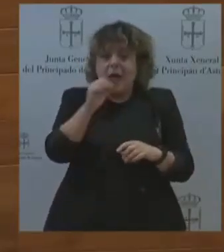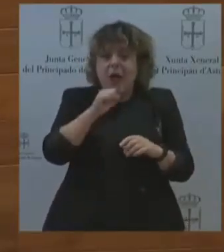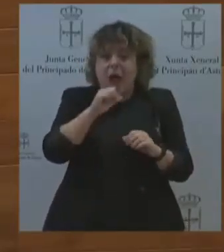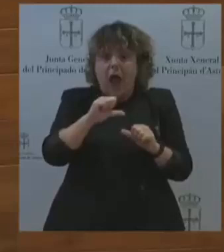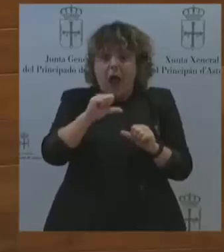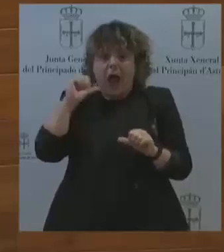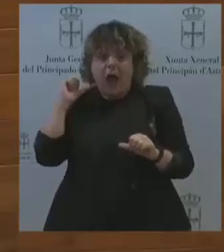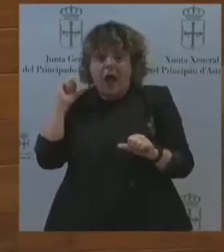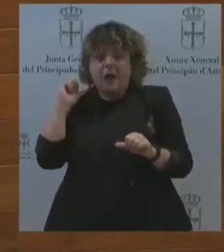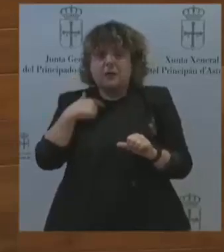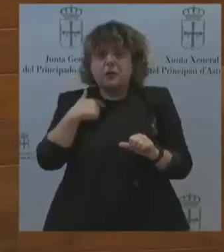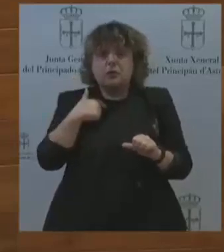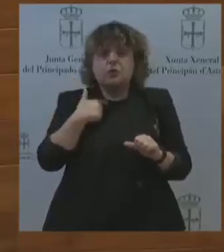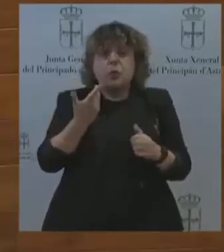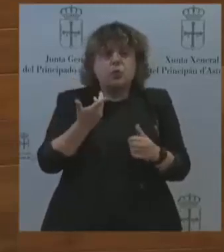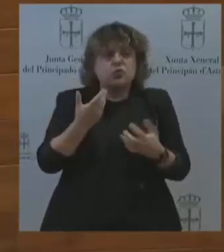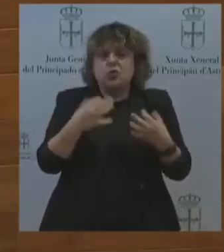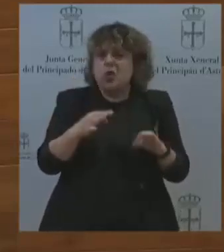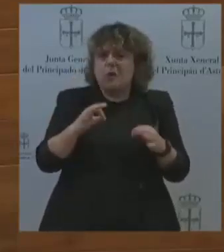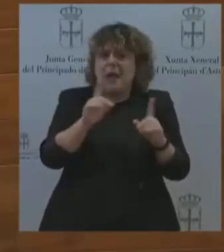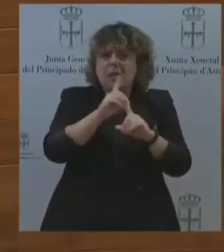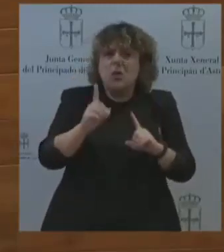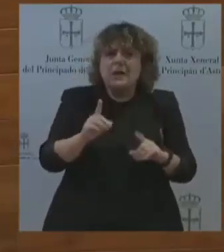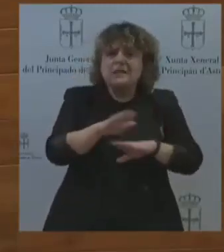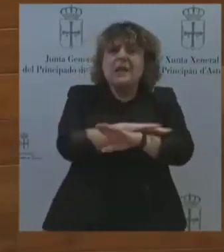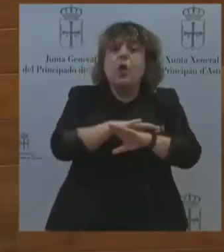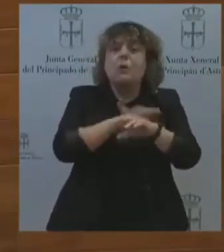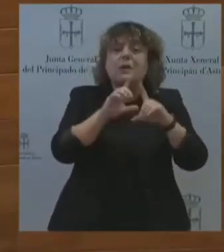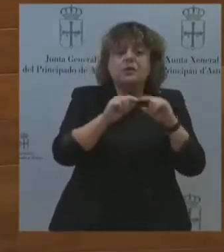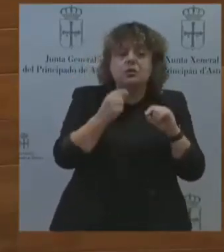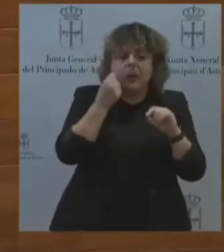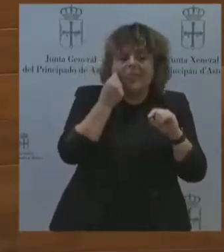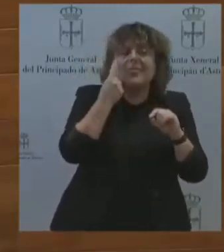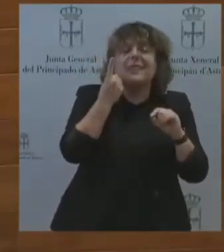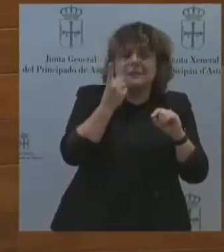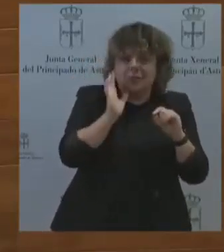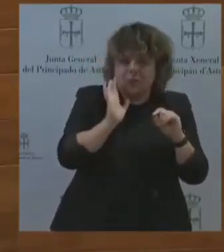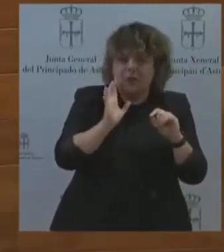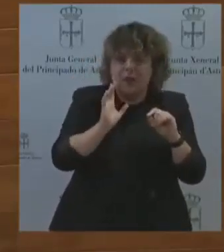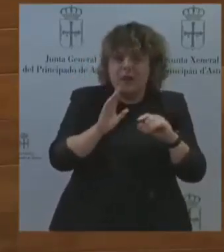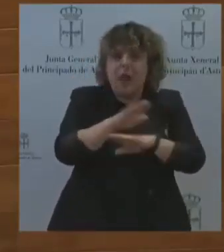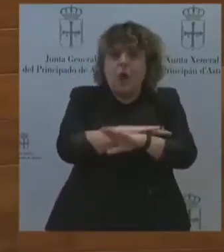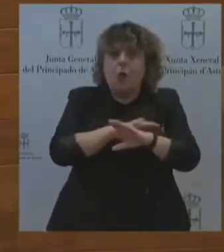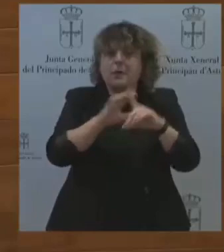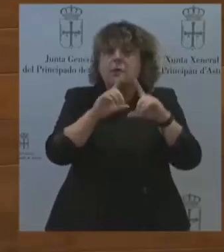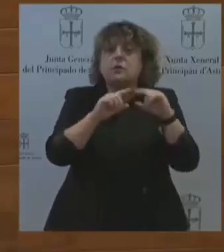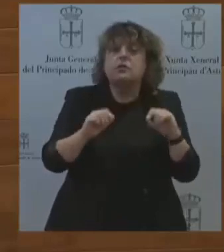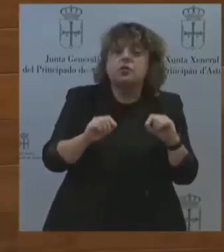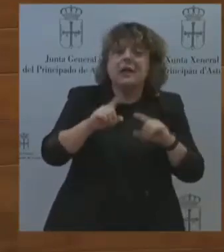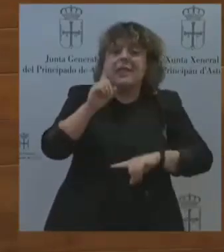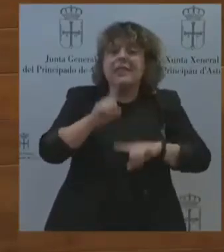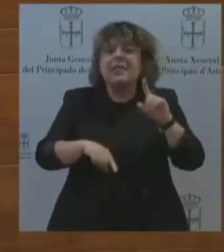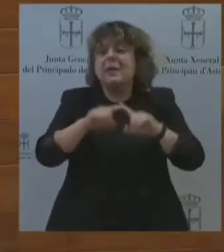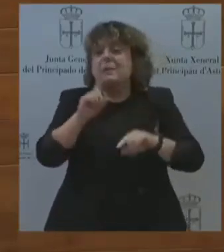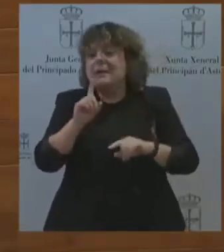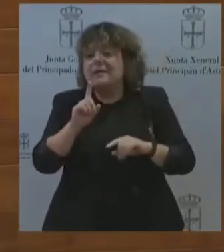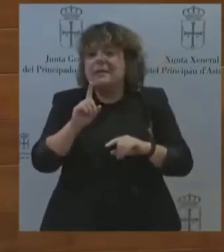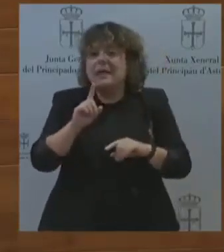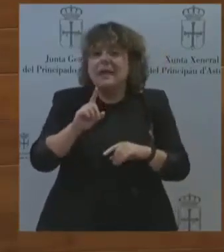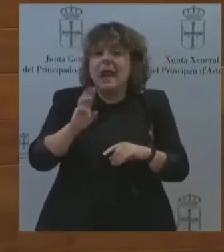Asturias, fíjese lo que le digo, dependiera de que el Partido Socialista blanqueara a 2 formaciones comunistas para